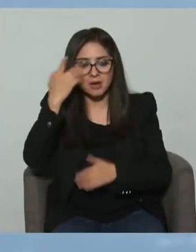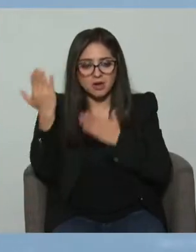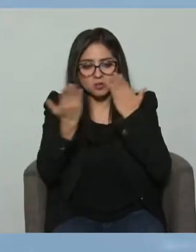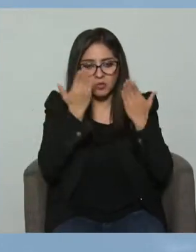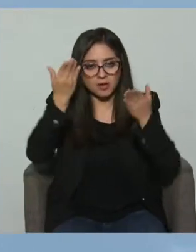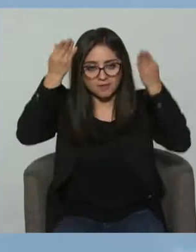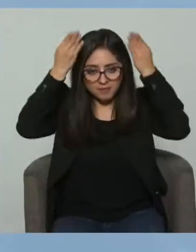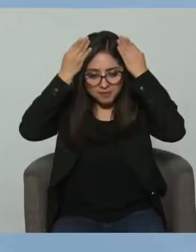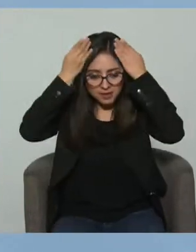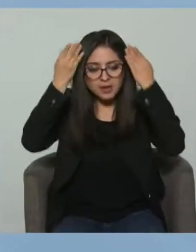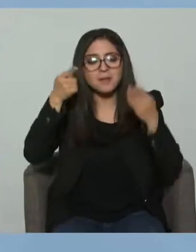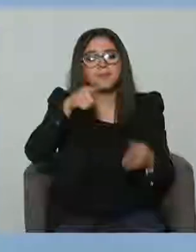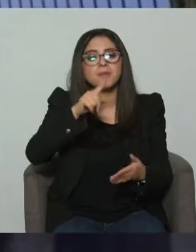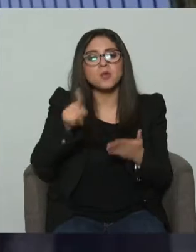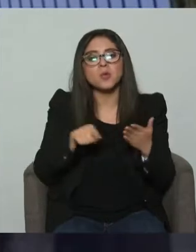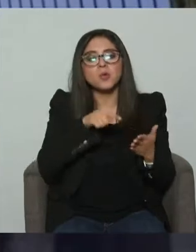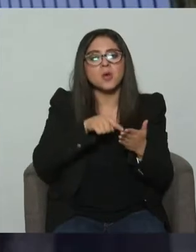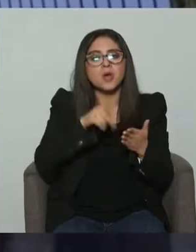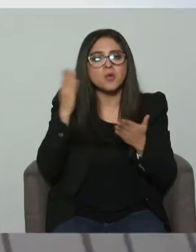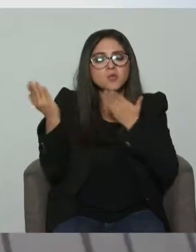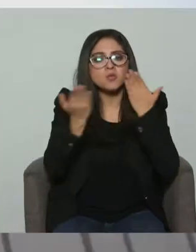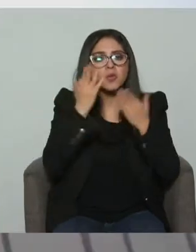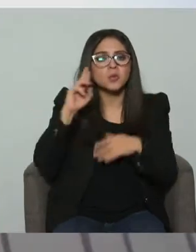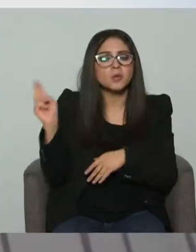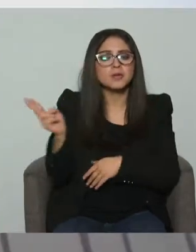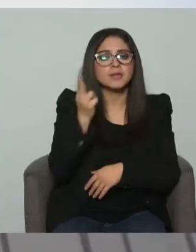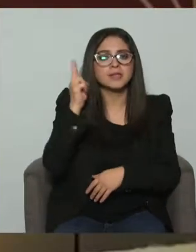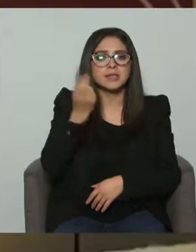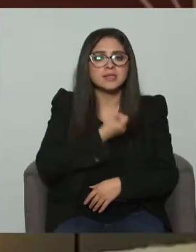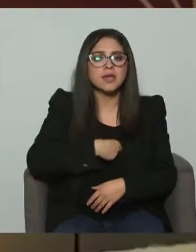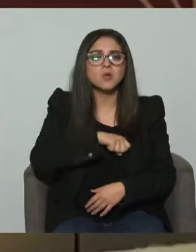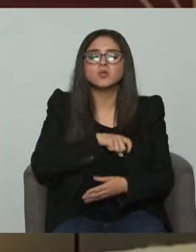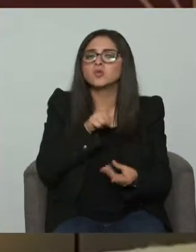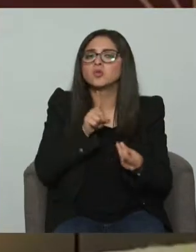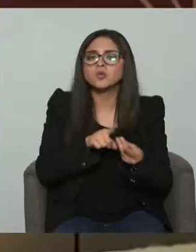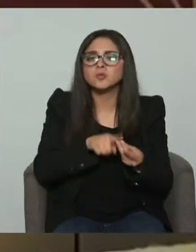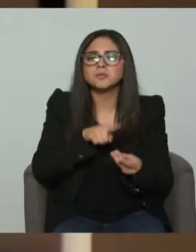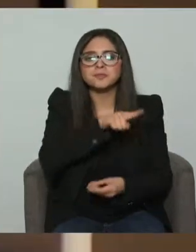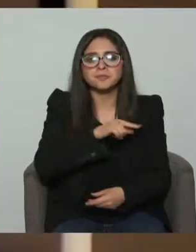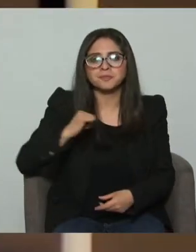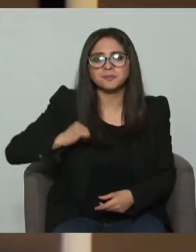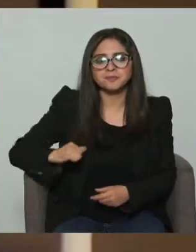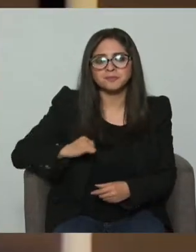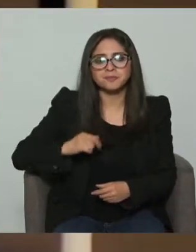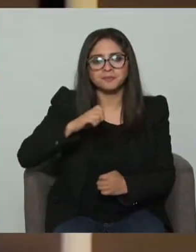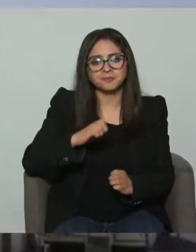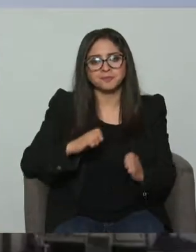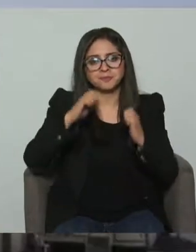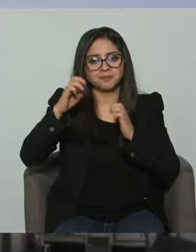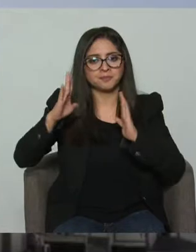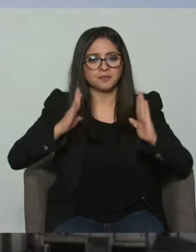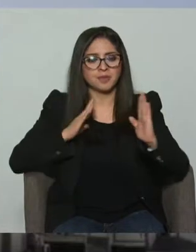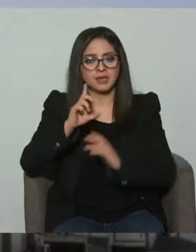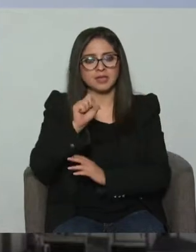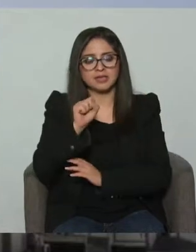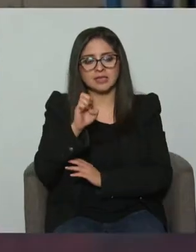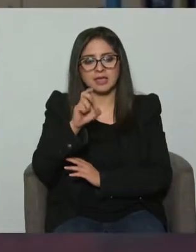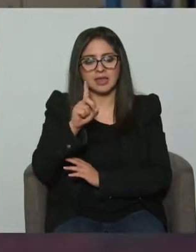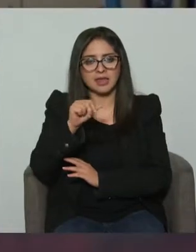Las instalaciones de la Universidad de la Salud van a estar ahí ubicadas en el antiguo edificio de la Secretaría de la Defensa Nacional, la